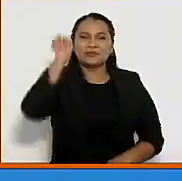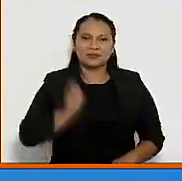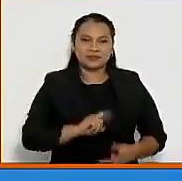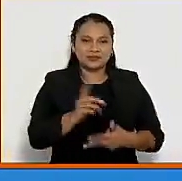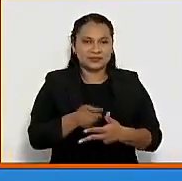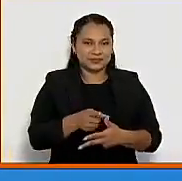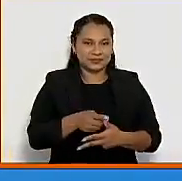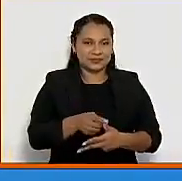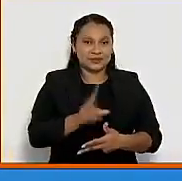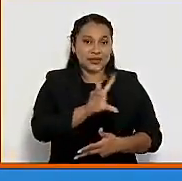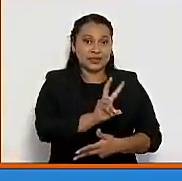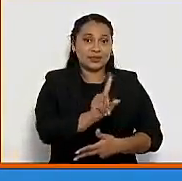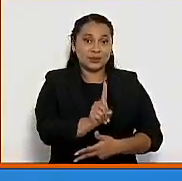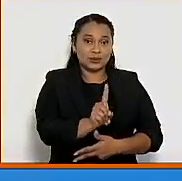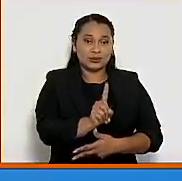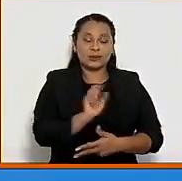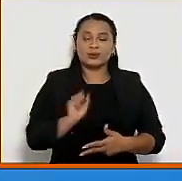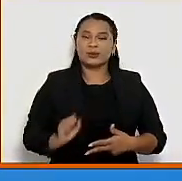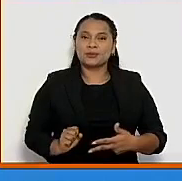71.